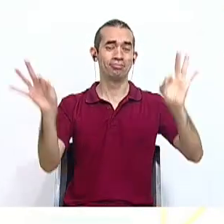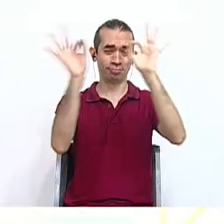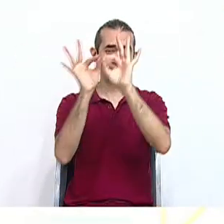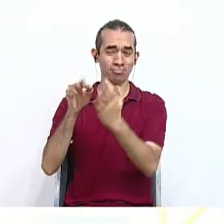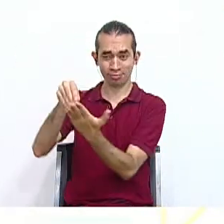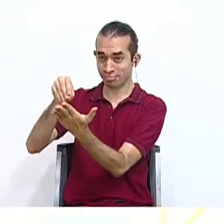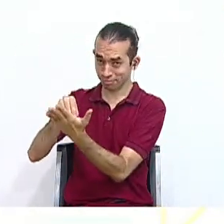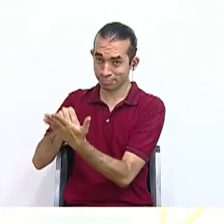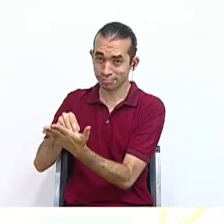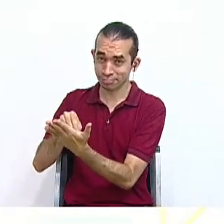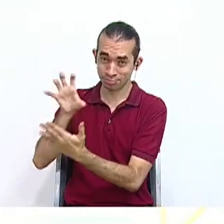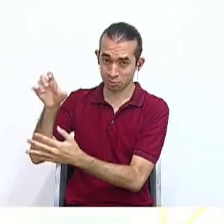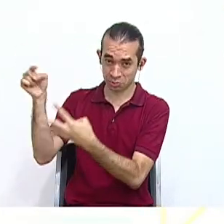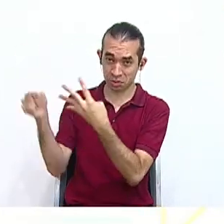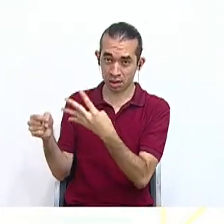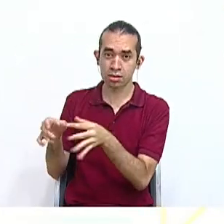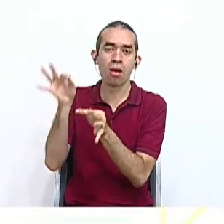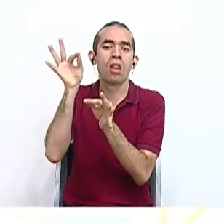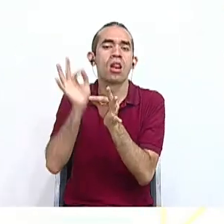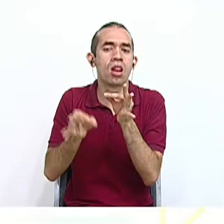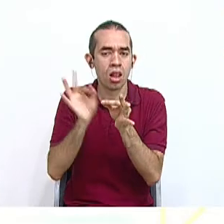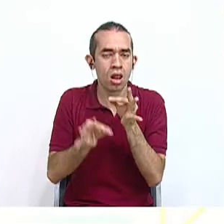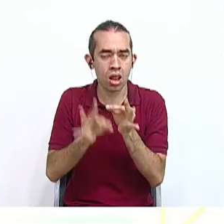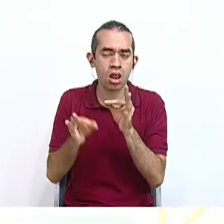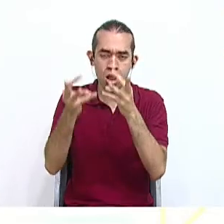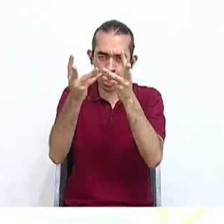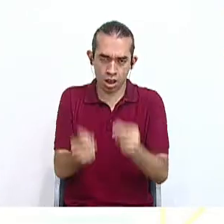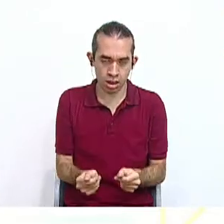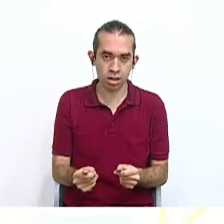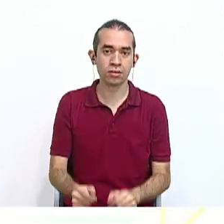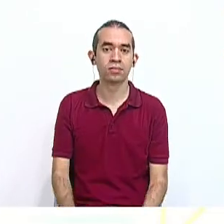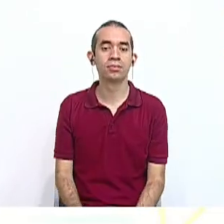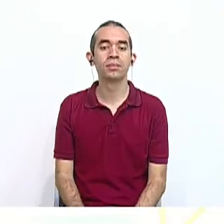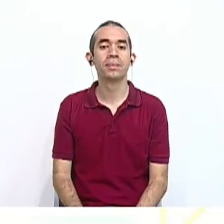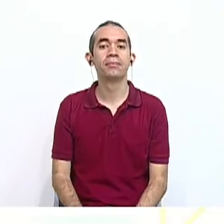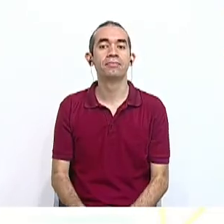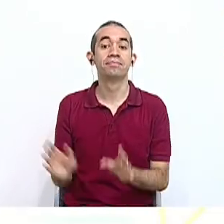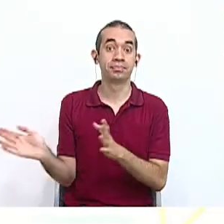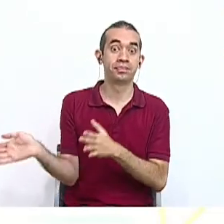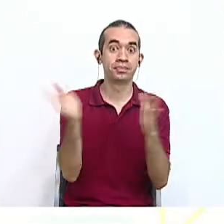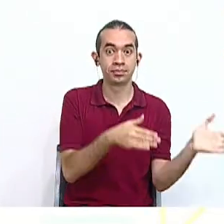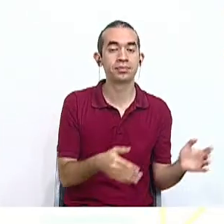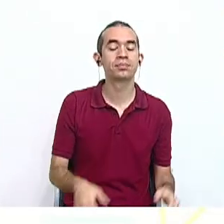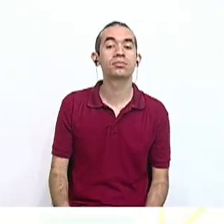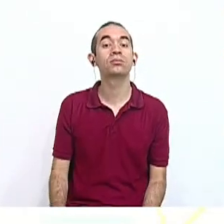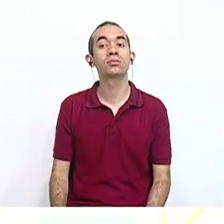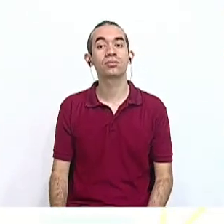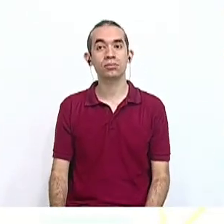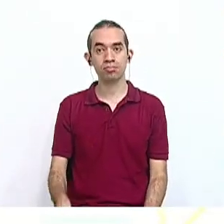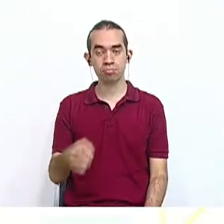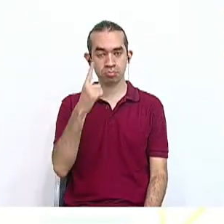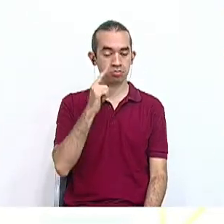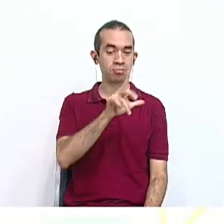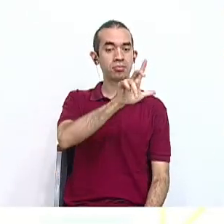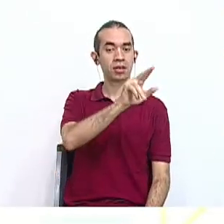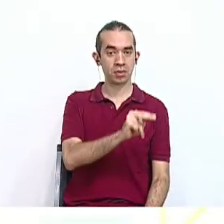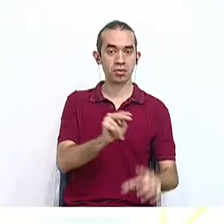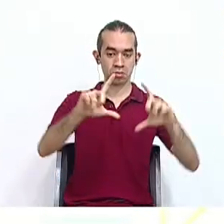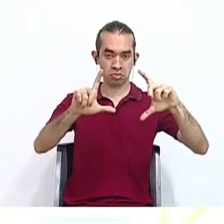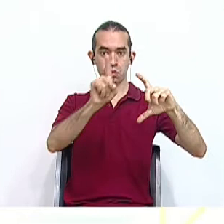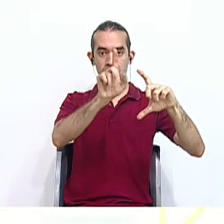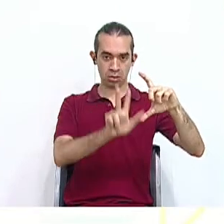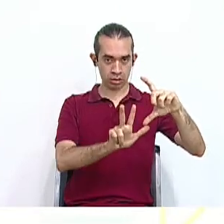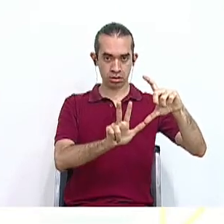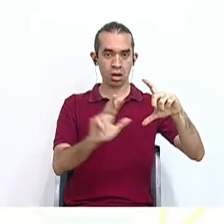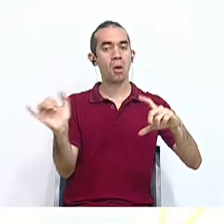tener a mano nuestras propiedades? Nos simplifican muchísimo los cálculos. Ahora bien, entonces vamos a obtener logaritmo natural de 1/3